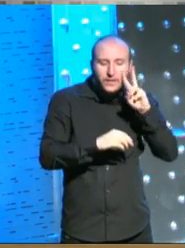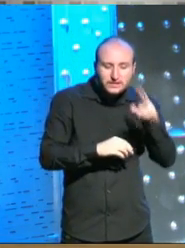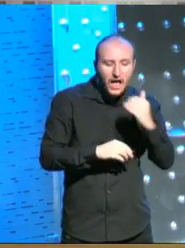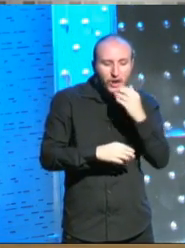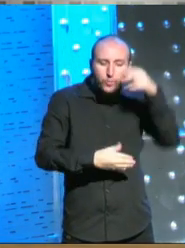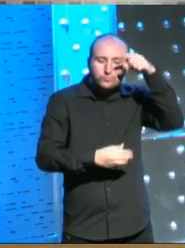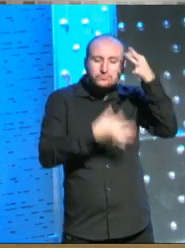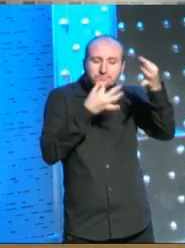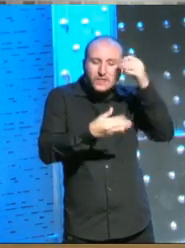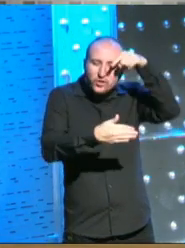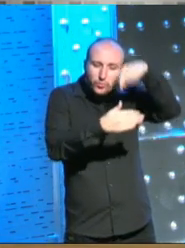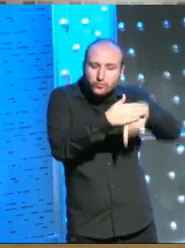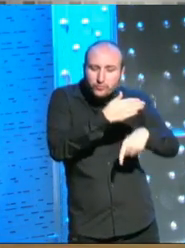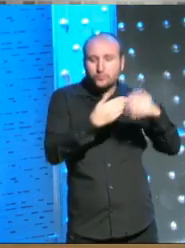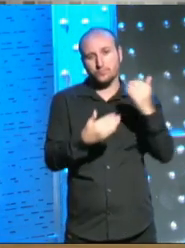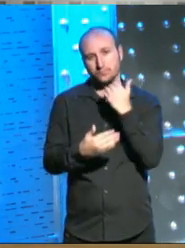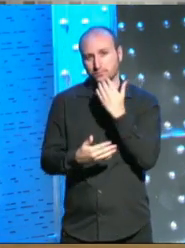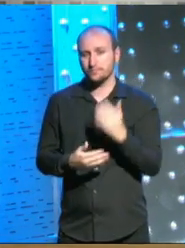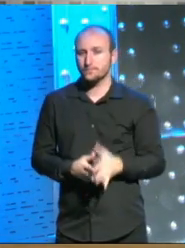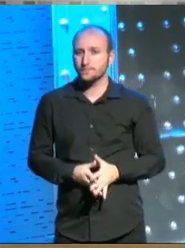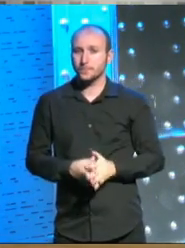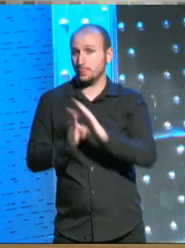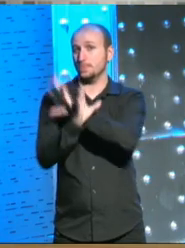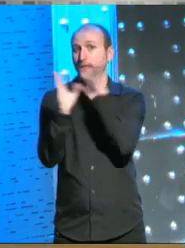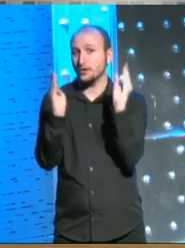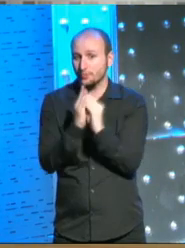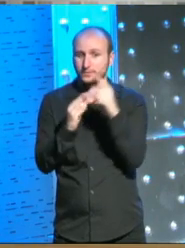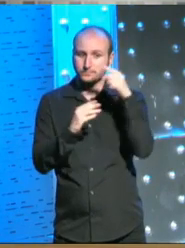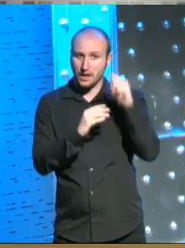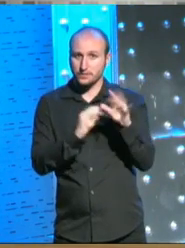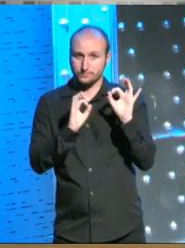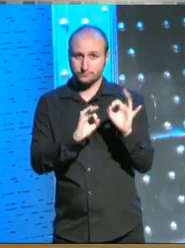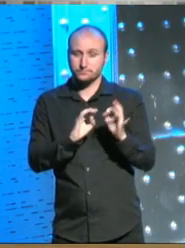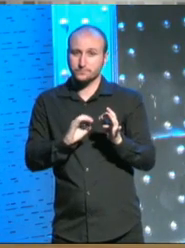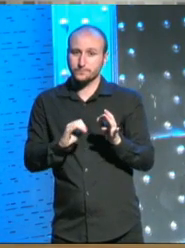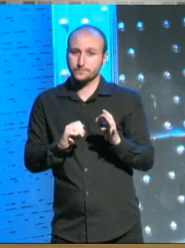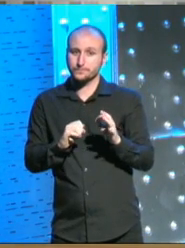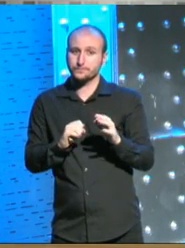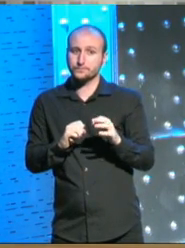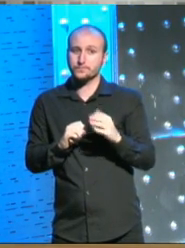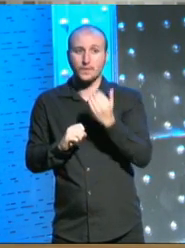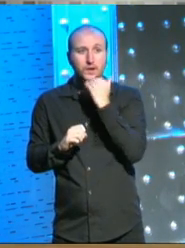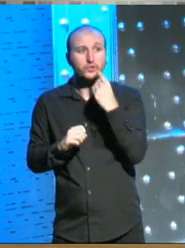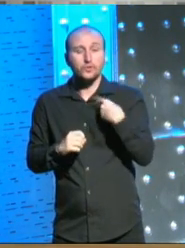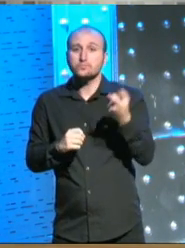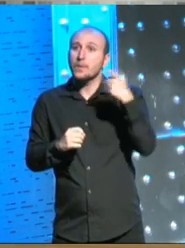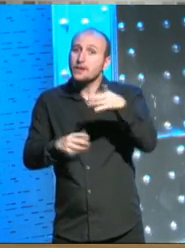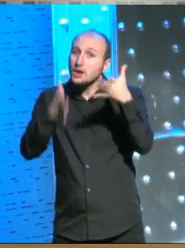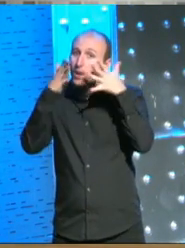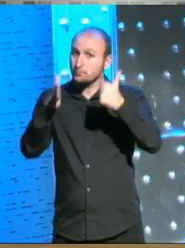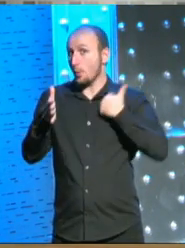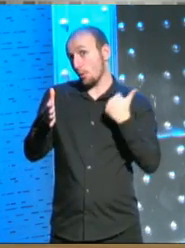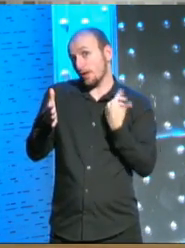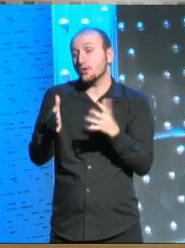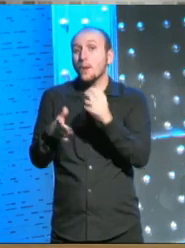etcétera, etcétera, ¿no? Bien, por tanto, ahí tenemos. Y a propósito, aprovecho para recomendarles una película